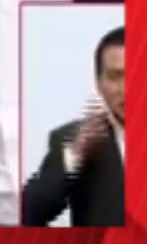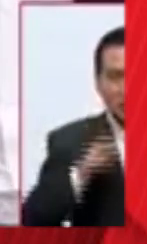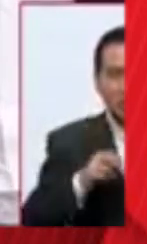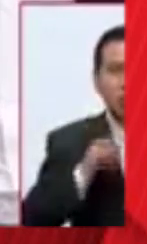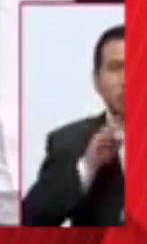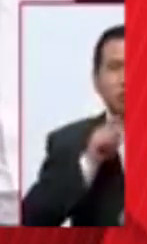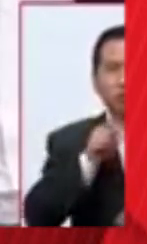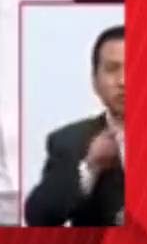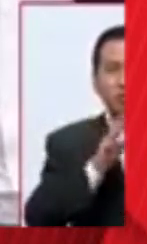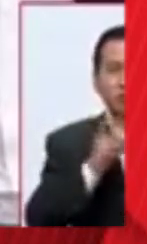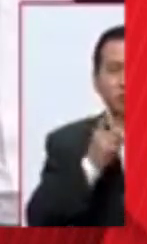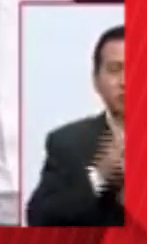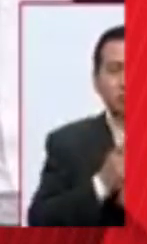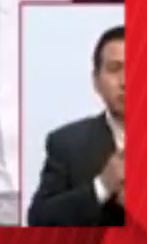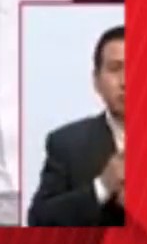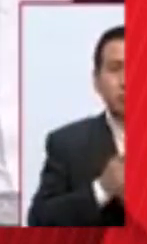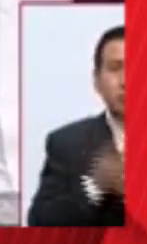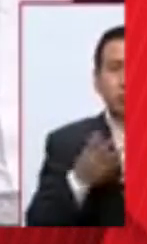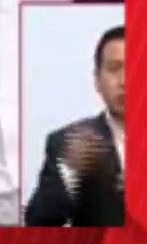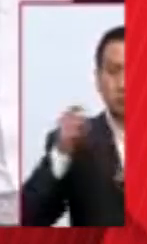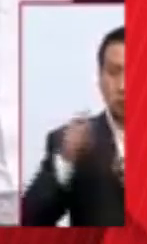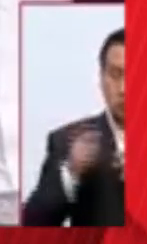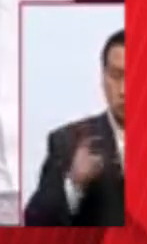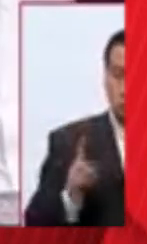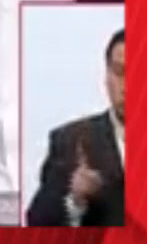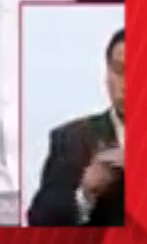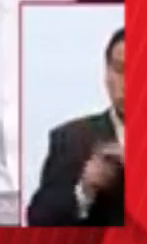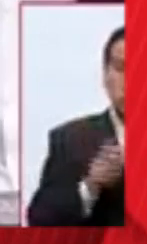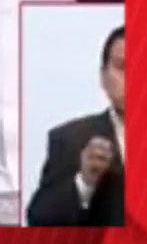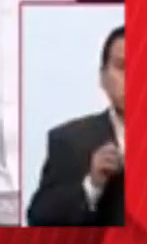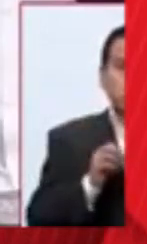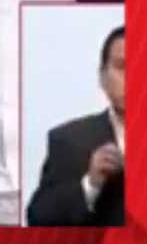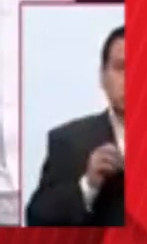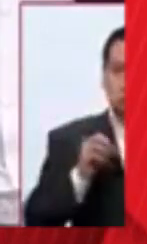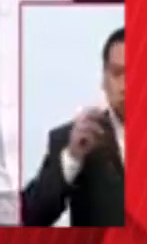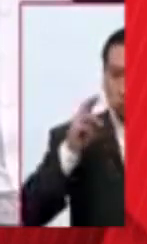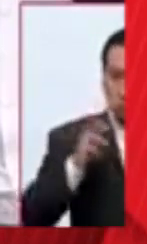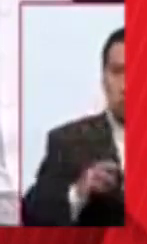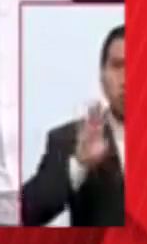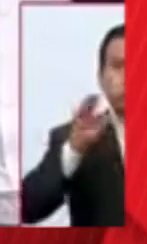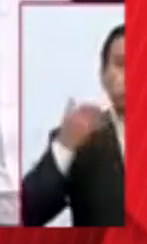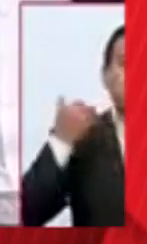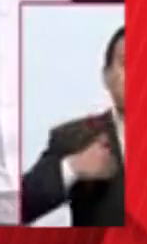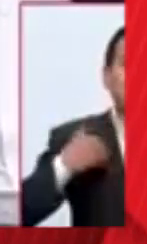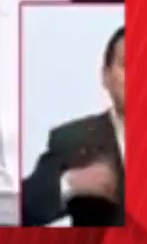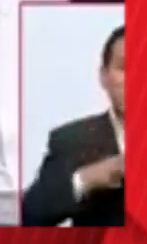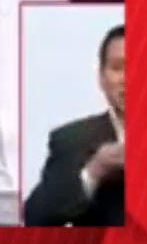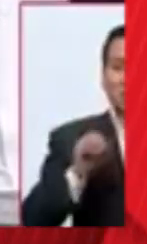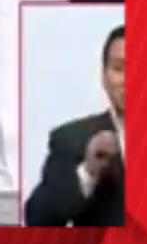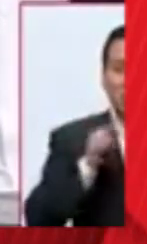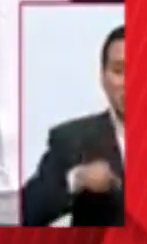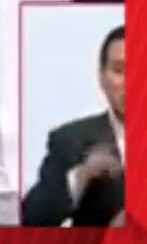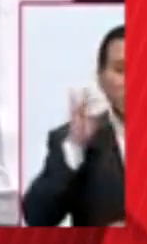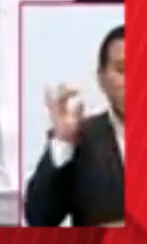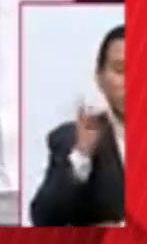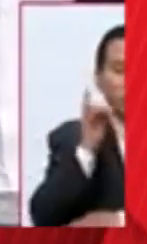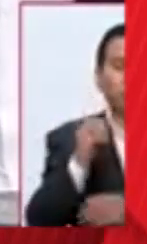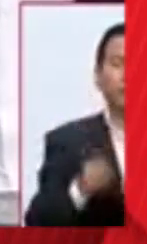señalado. Muchos detalles de lo que está ocurriendo, tanto en la investigación de la Argentina como en la investigación en Bolivia.